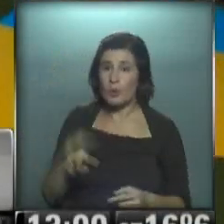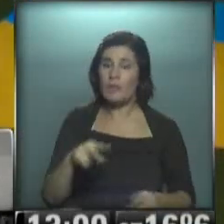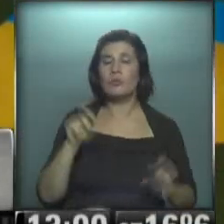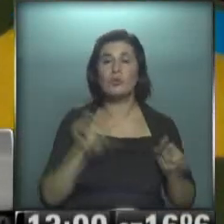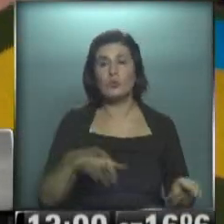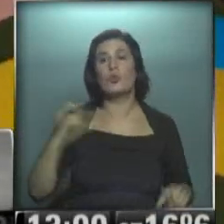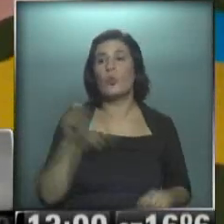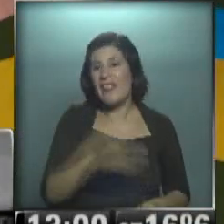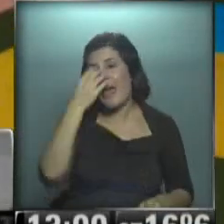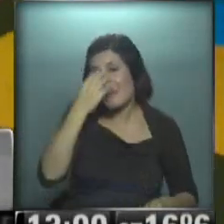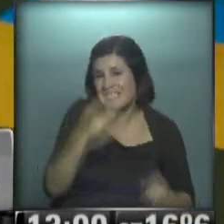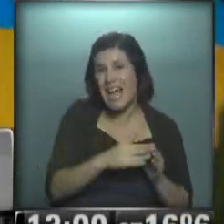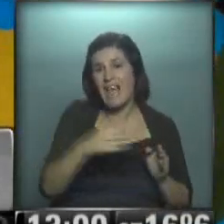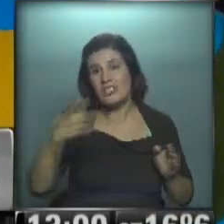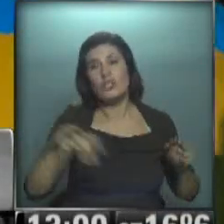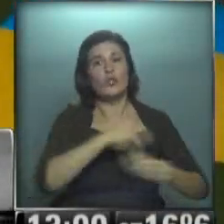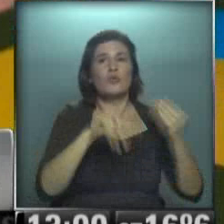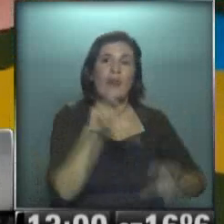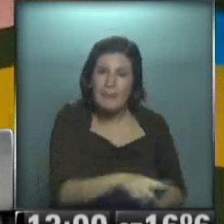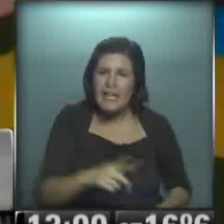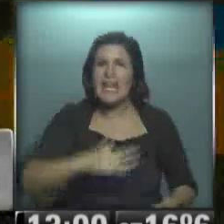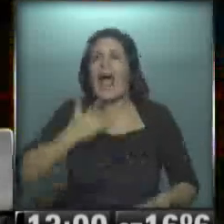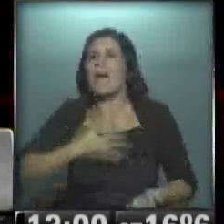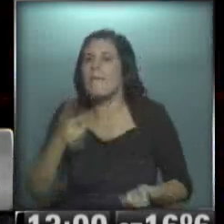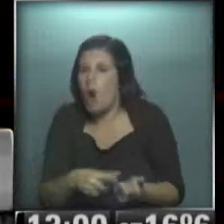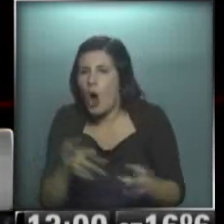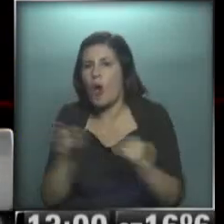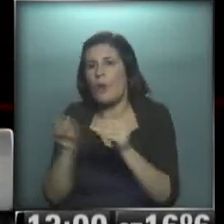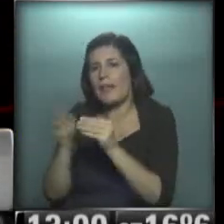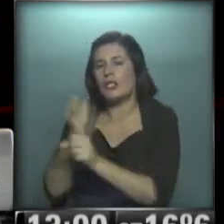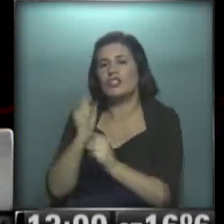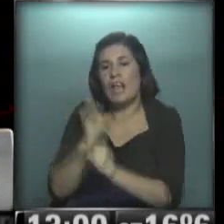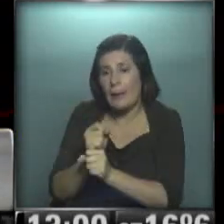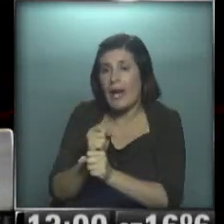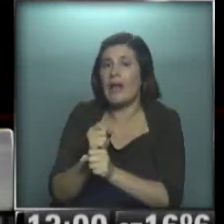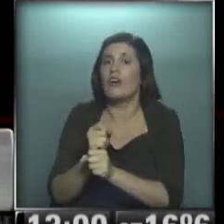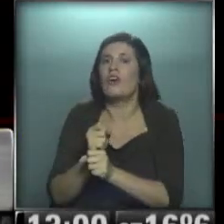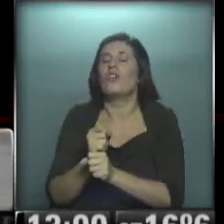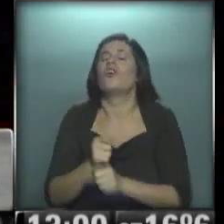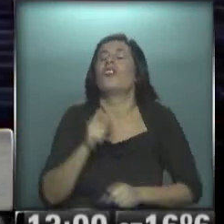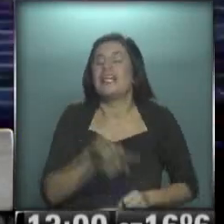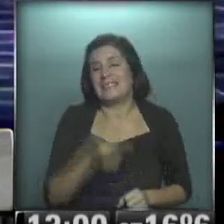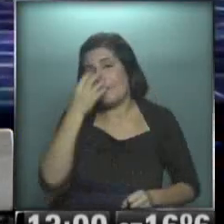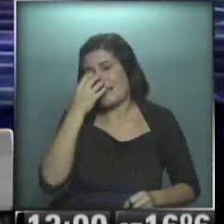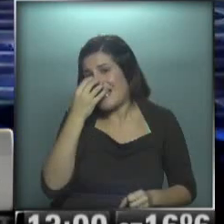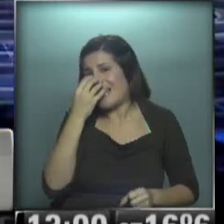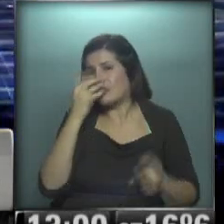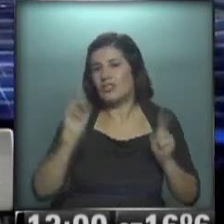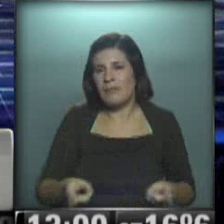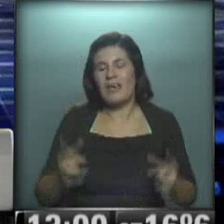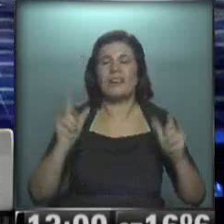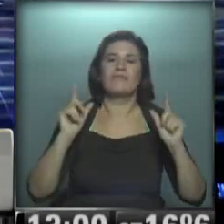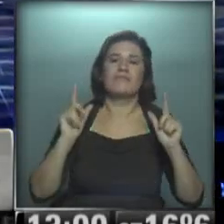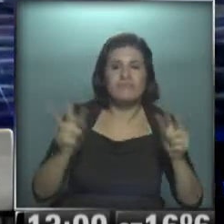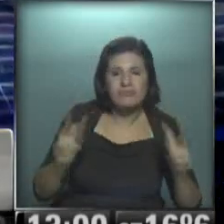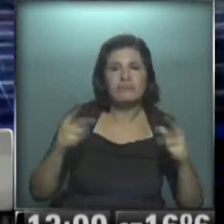Mauro, su familia, sus grandes amores, sus compañeros de trabajo. Y él viene acompañado por toda esa aventura, ese viaje que